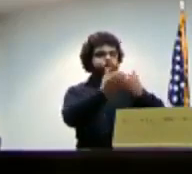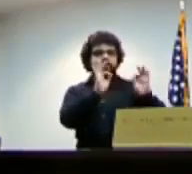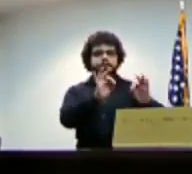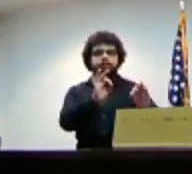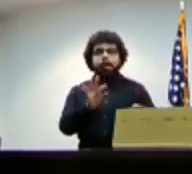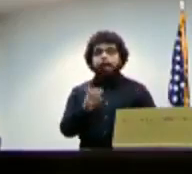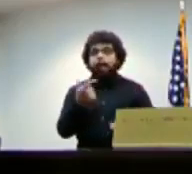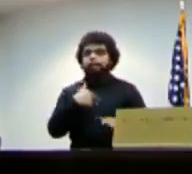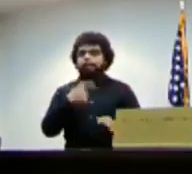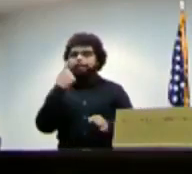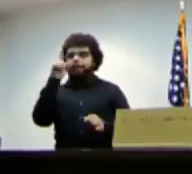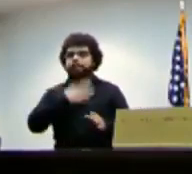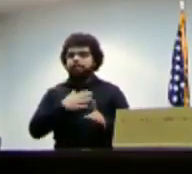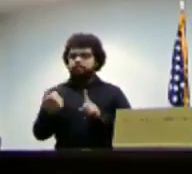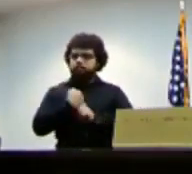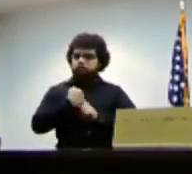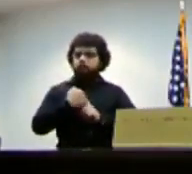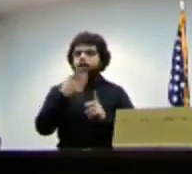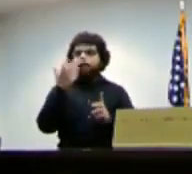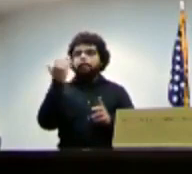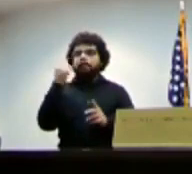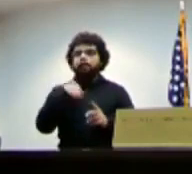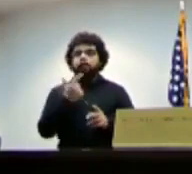quizá la vista que yo presencié,